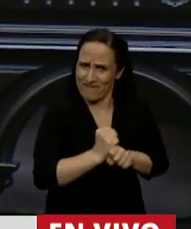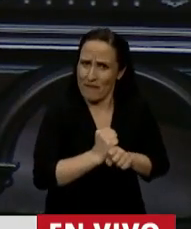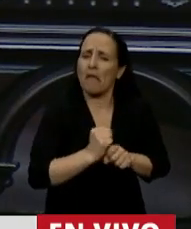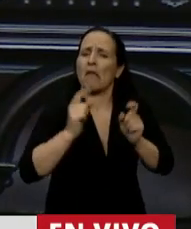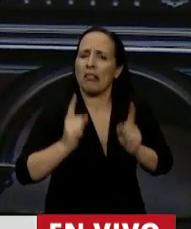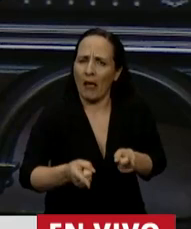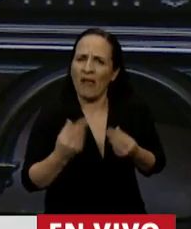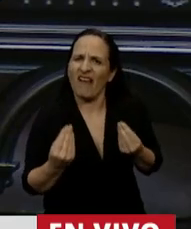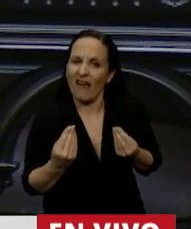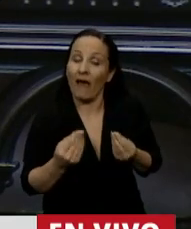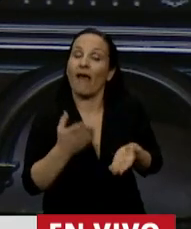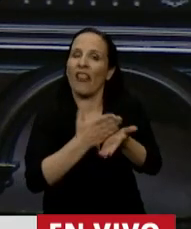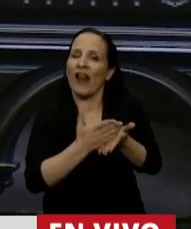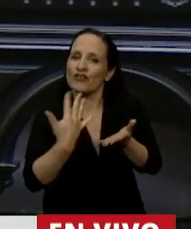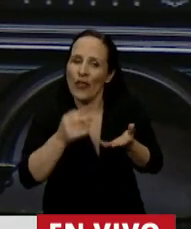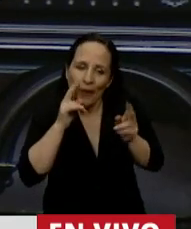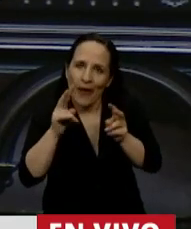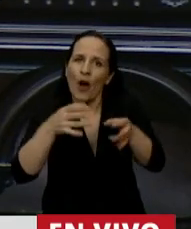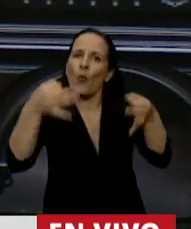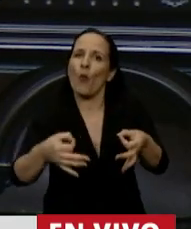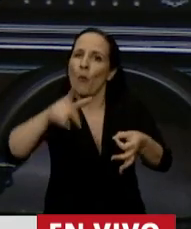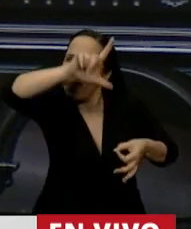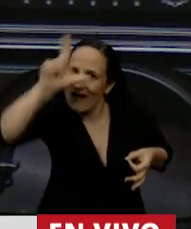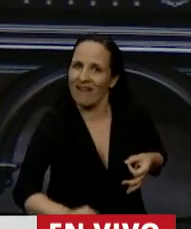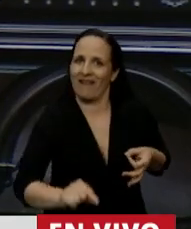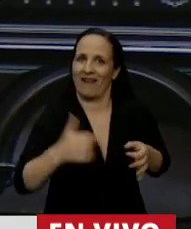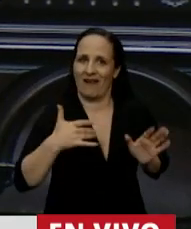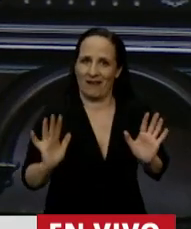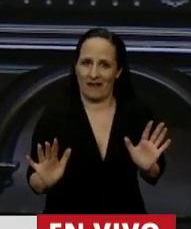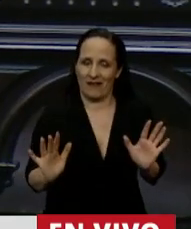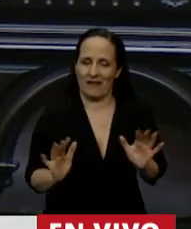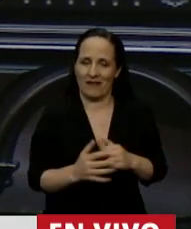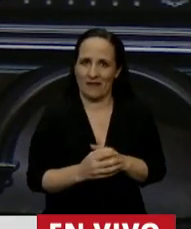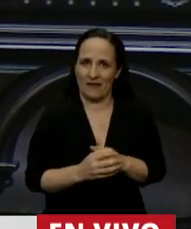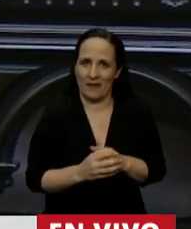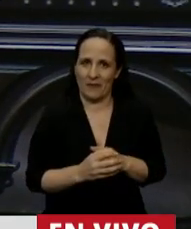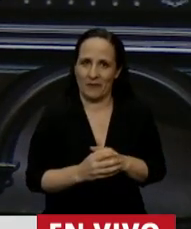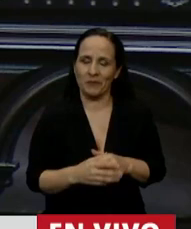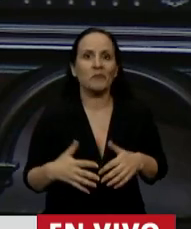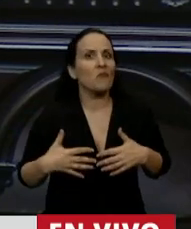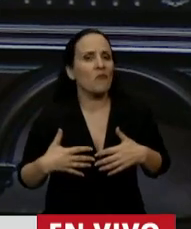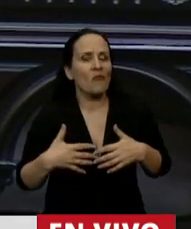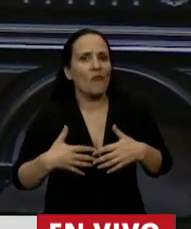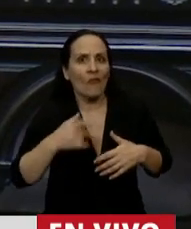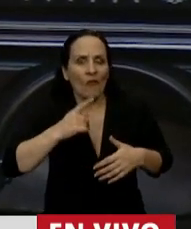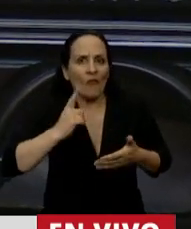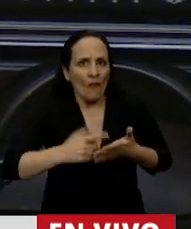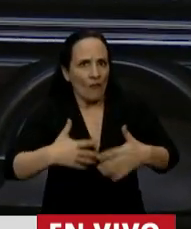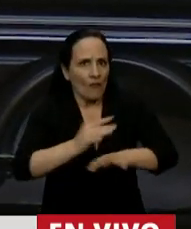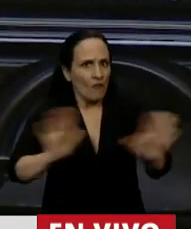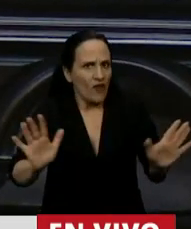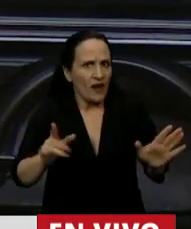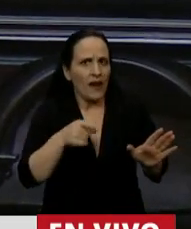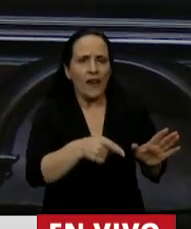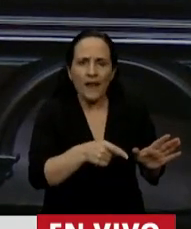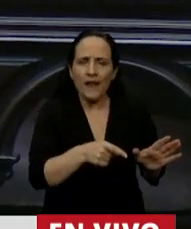después de garantizar que estos derechos lleguen a todos los rincones de la patria. La interrupción voluntaria de embarazo en